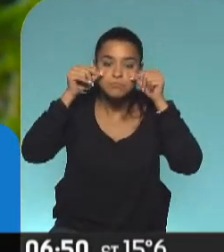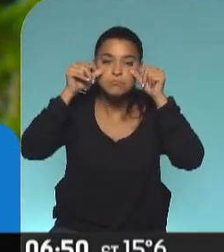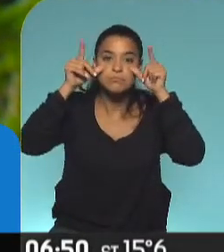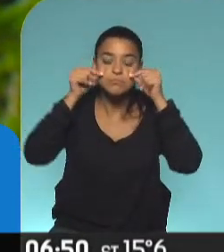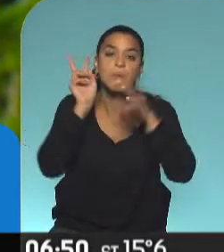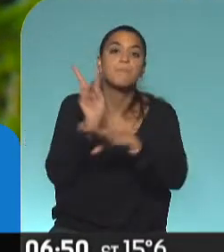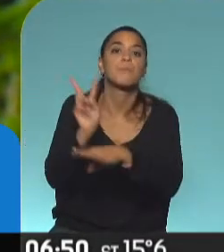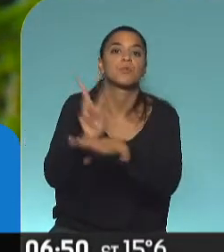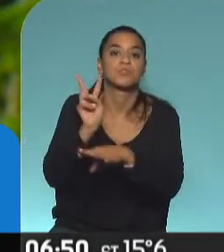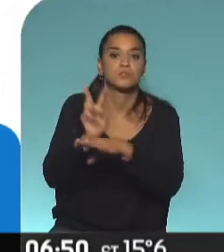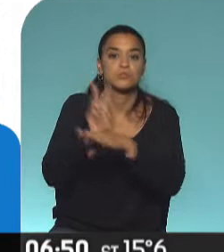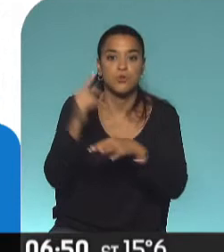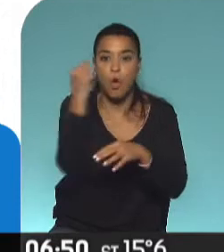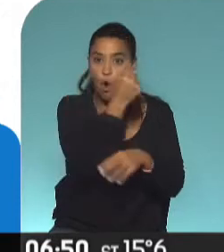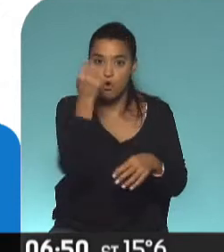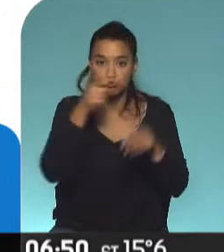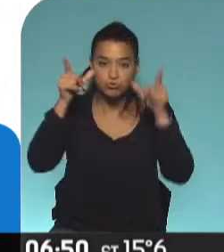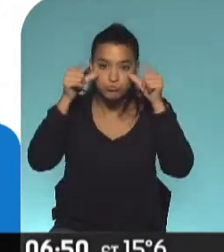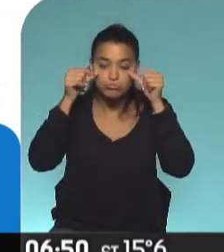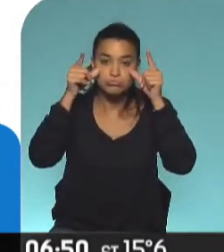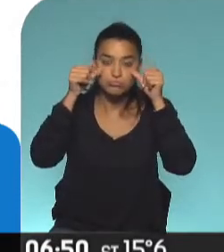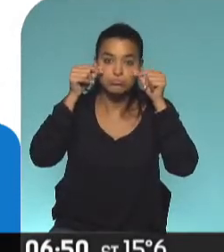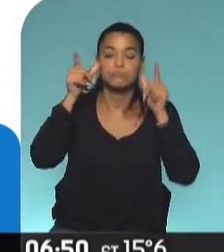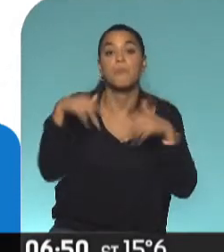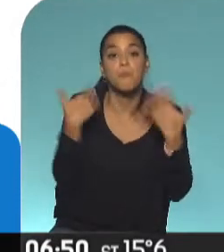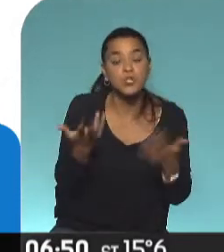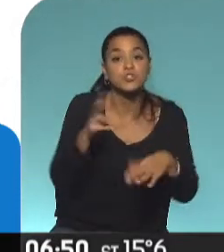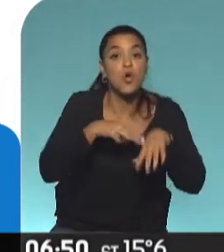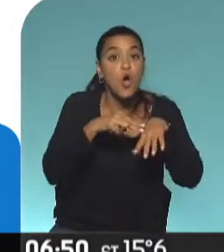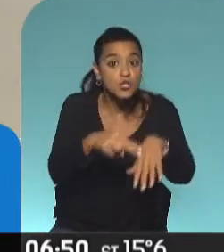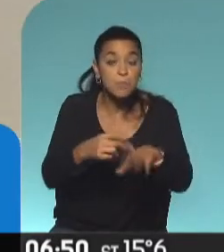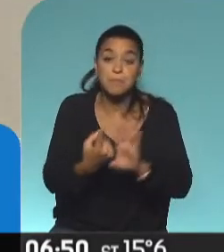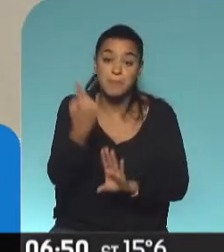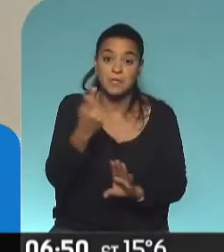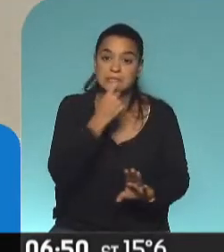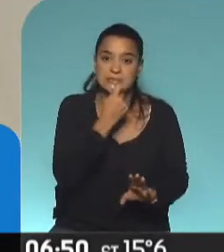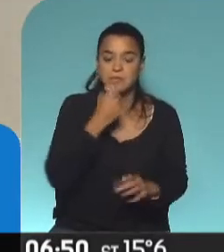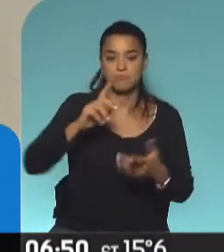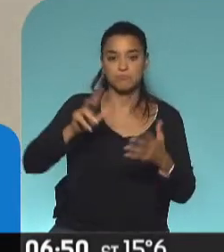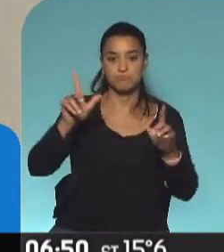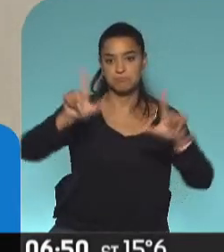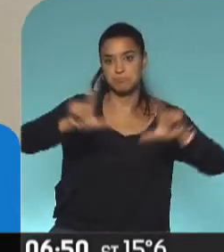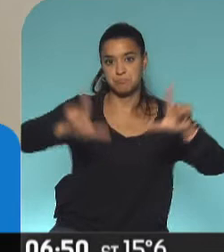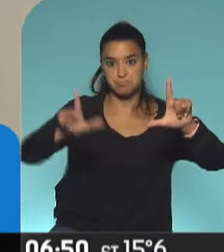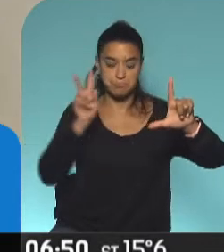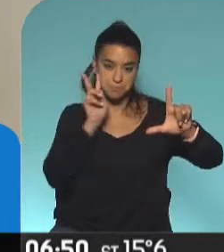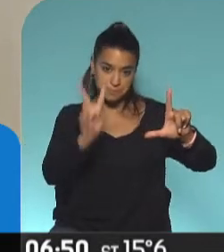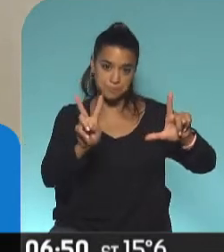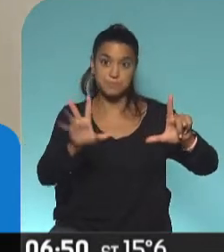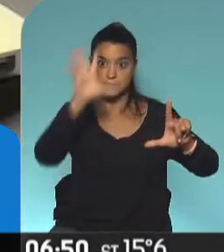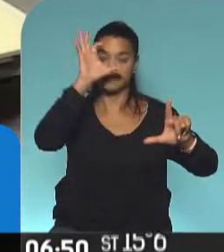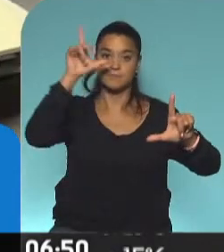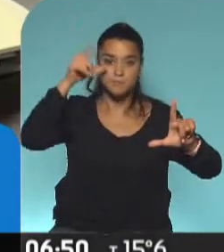de protección de la superficie ocular. Por eso, el primer consejo es que cuando estemos frente a una pantalla, recordemos